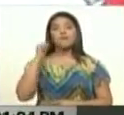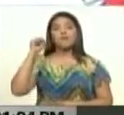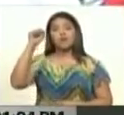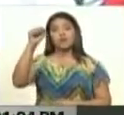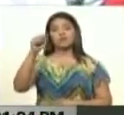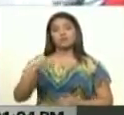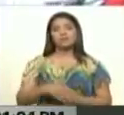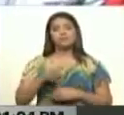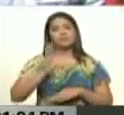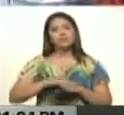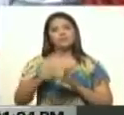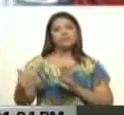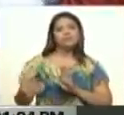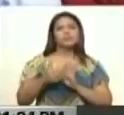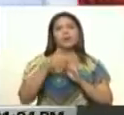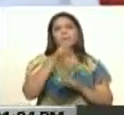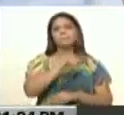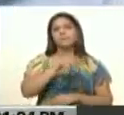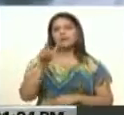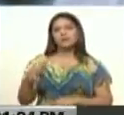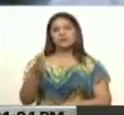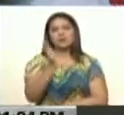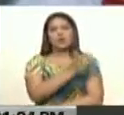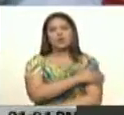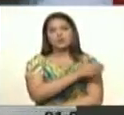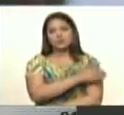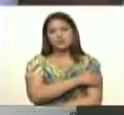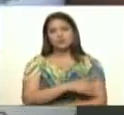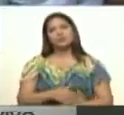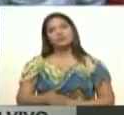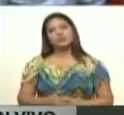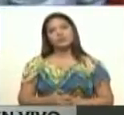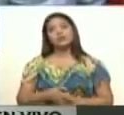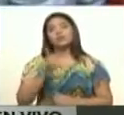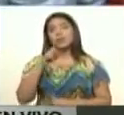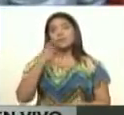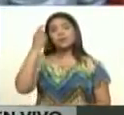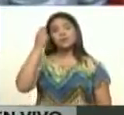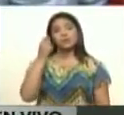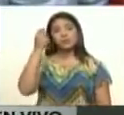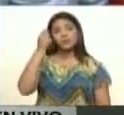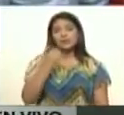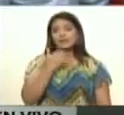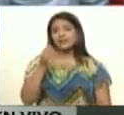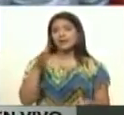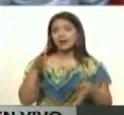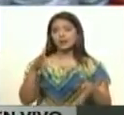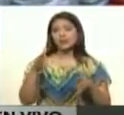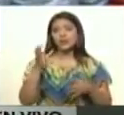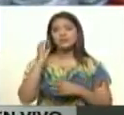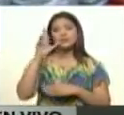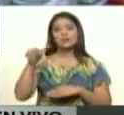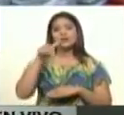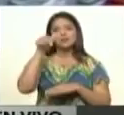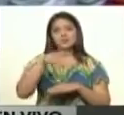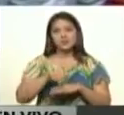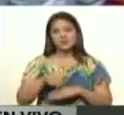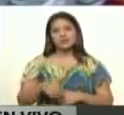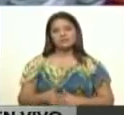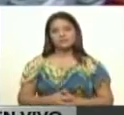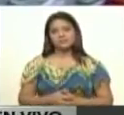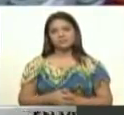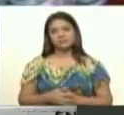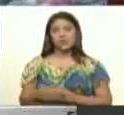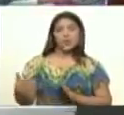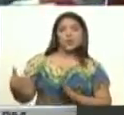la arremetida de personeros de la oposición y de diputados recién electos de la Asamblea Nacional